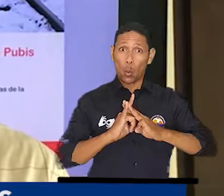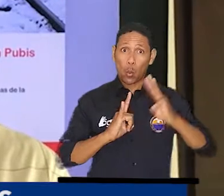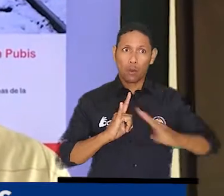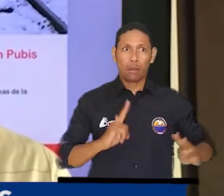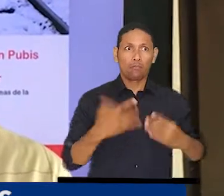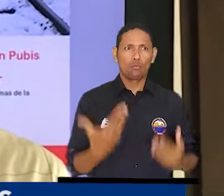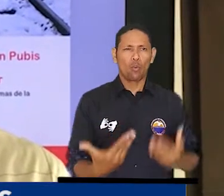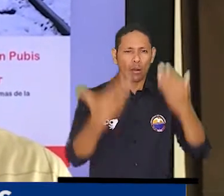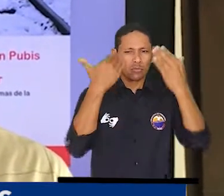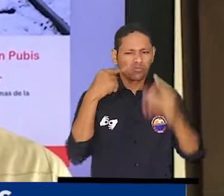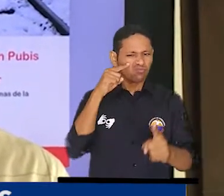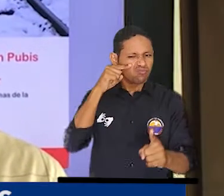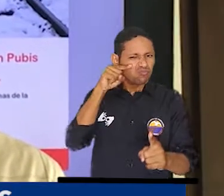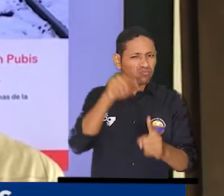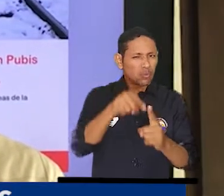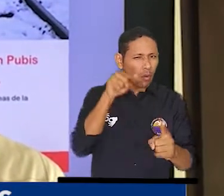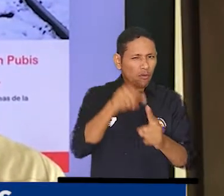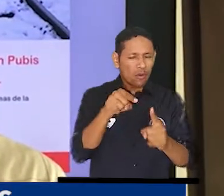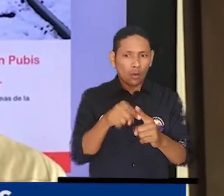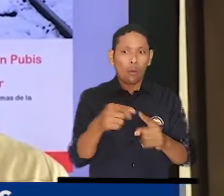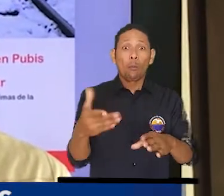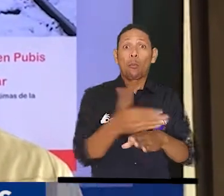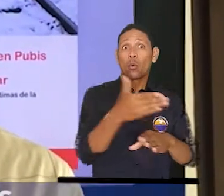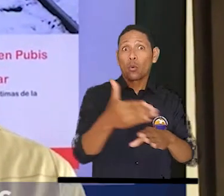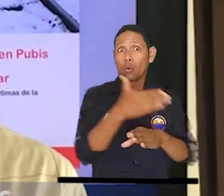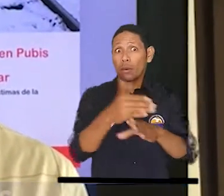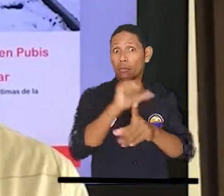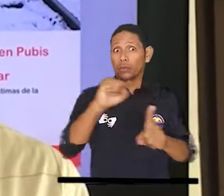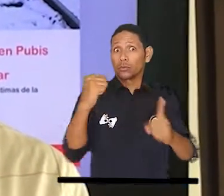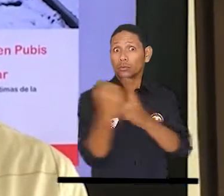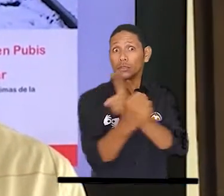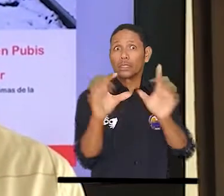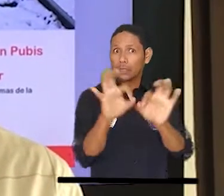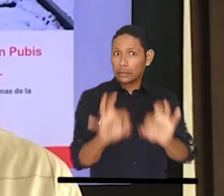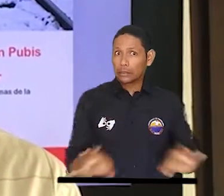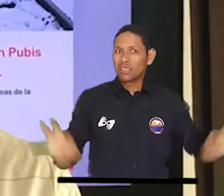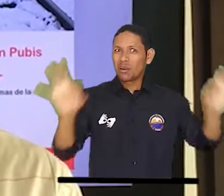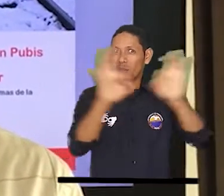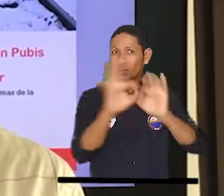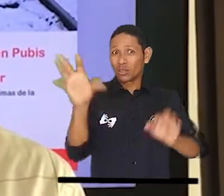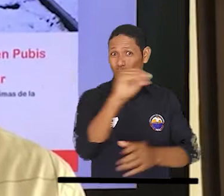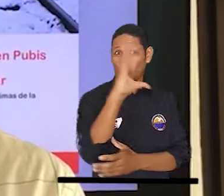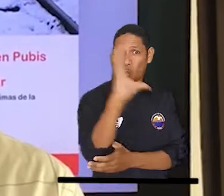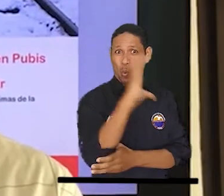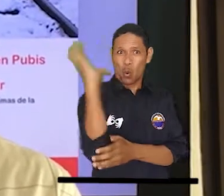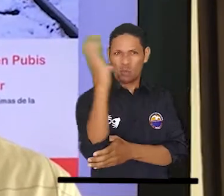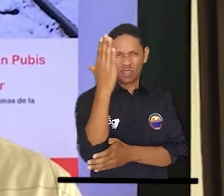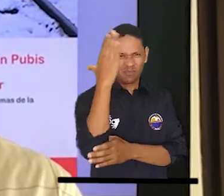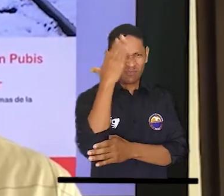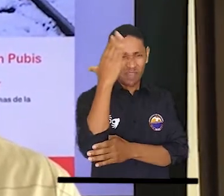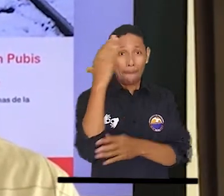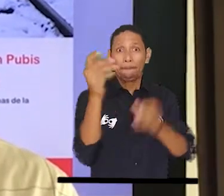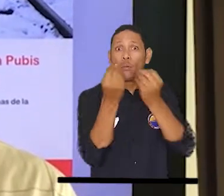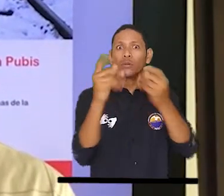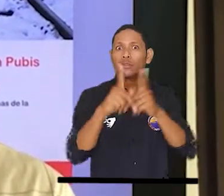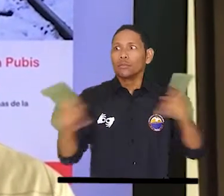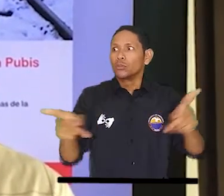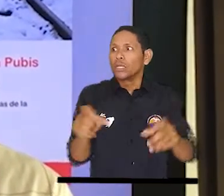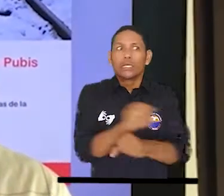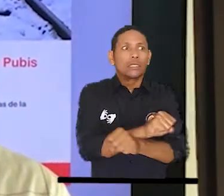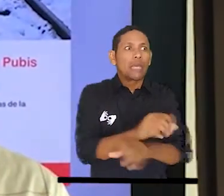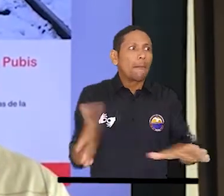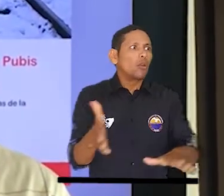Magdalena fue creada con el objetivo de dar respuesta a una problemática social muy importante que tenemos en el país, y es la de las